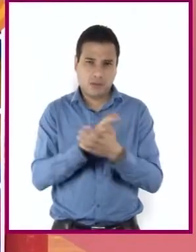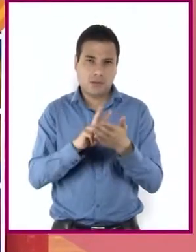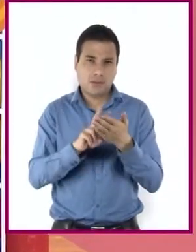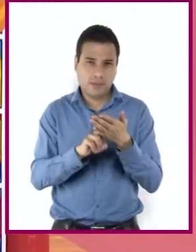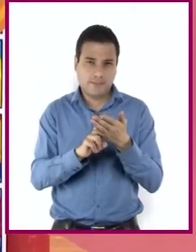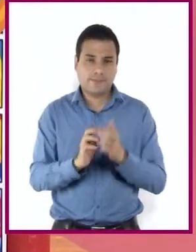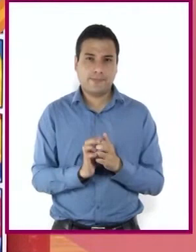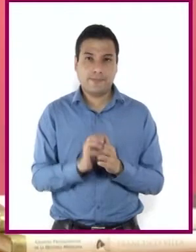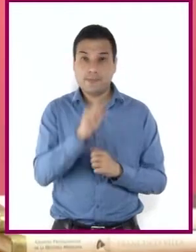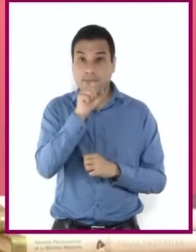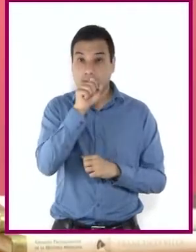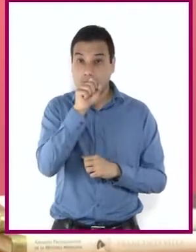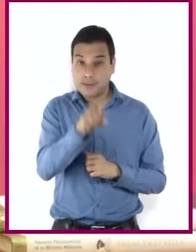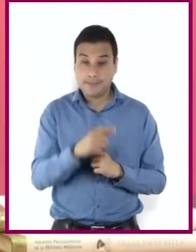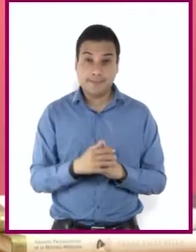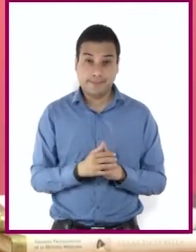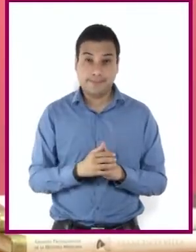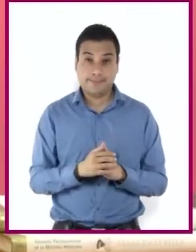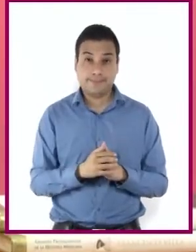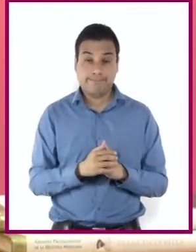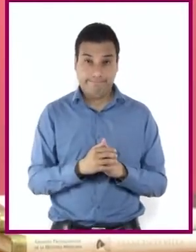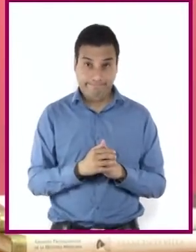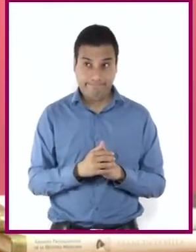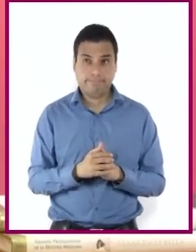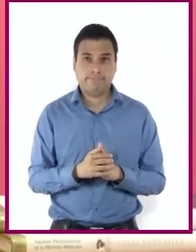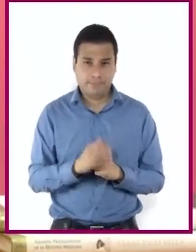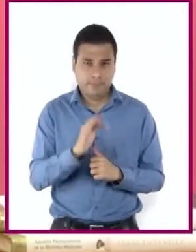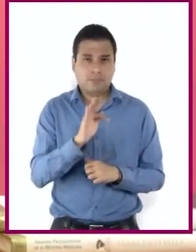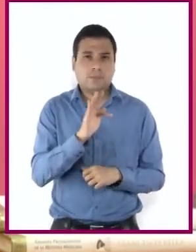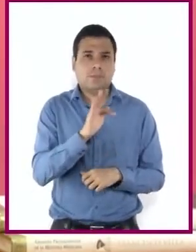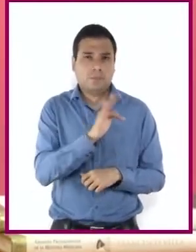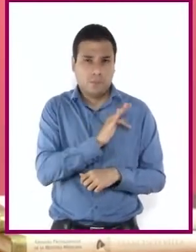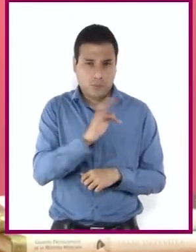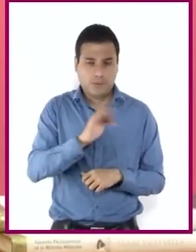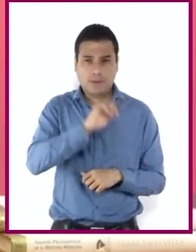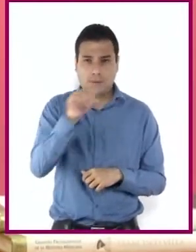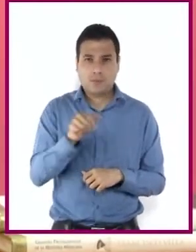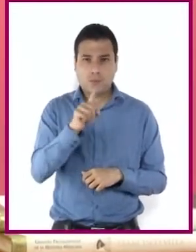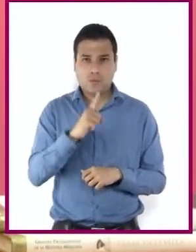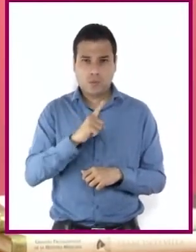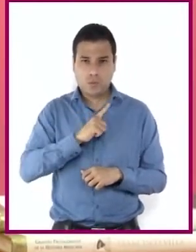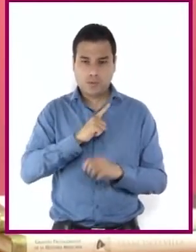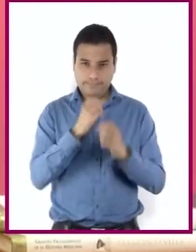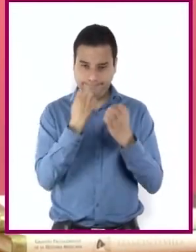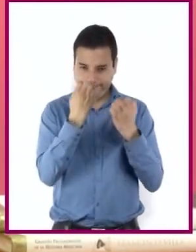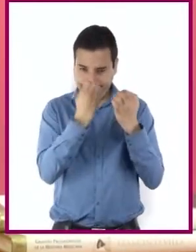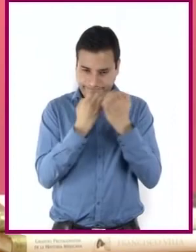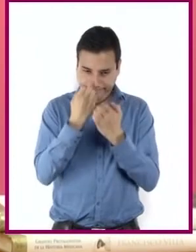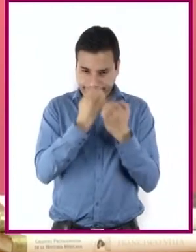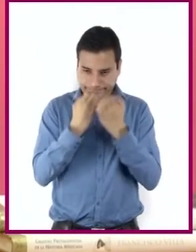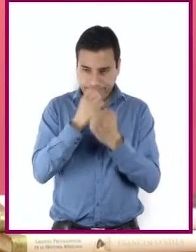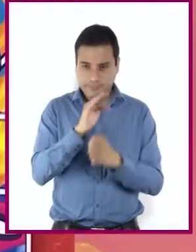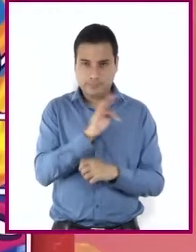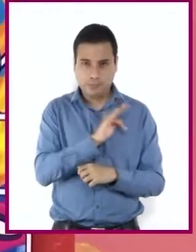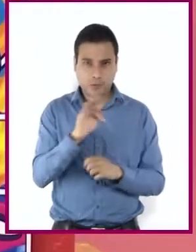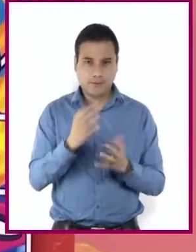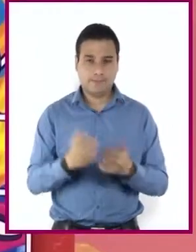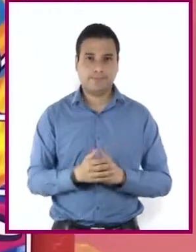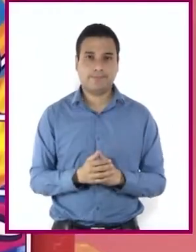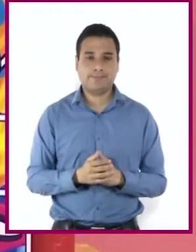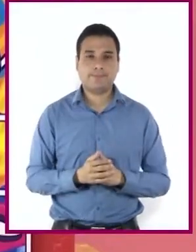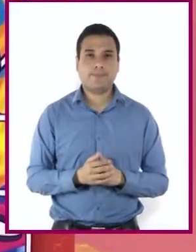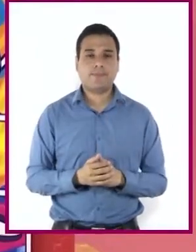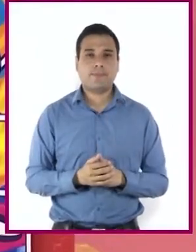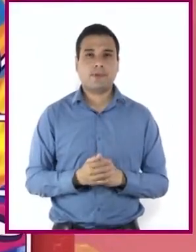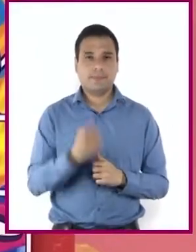la temática de esta exposición, se puede retomar la autoevaluación en otras materias y con otro tipo de productos. Veamos